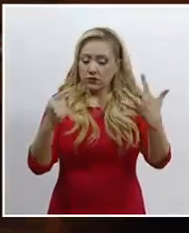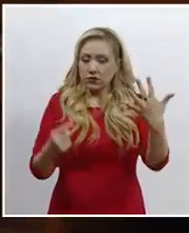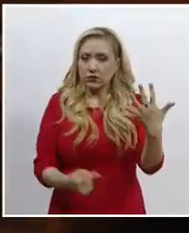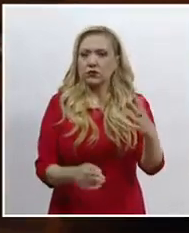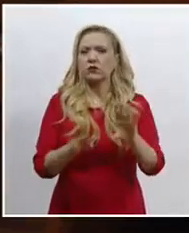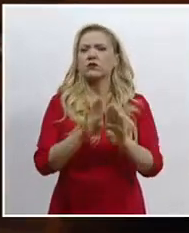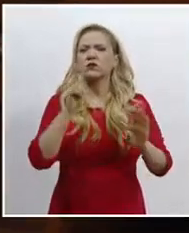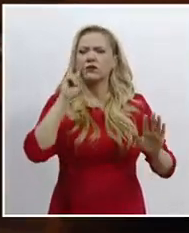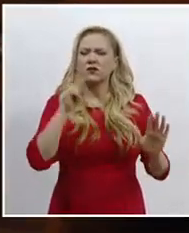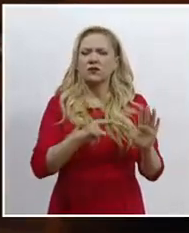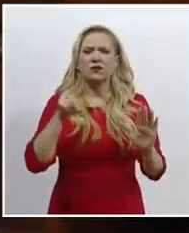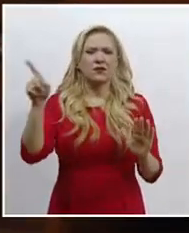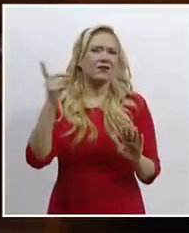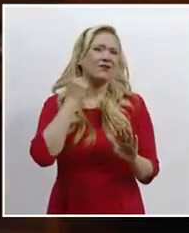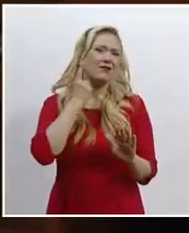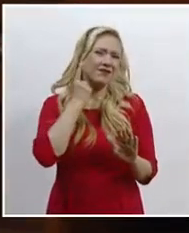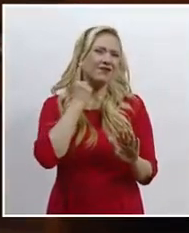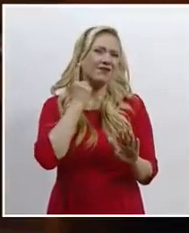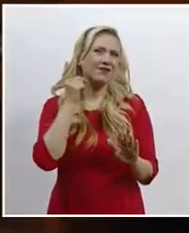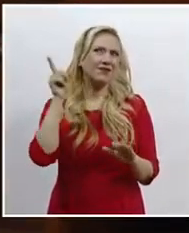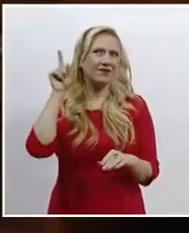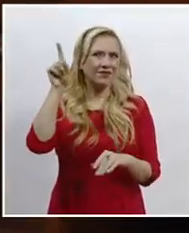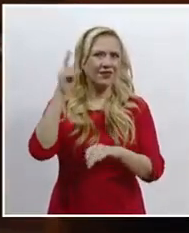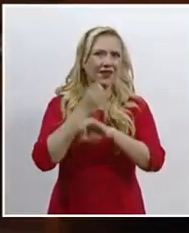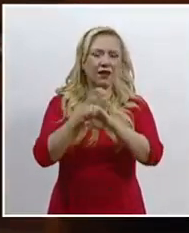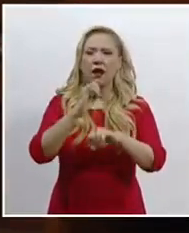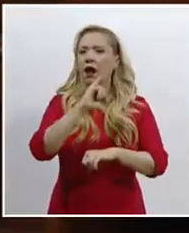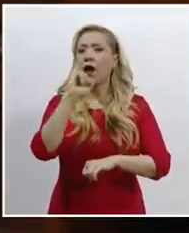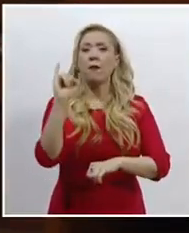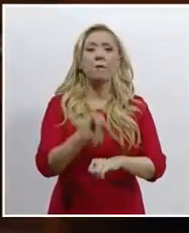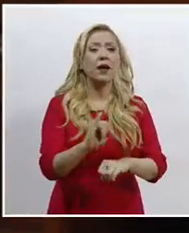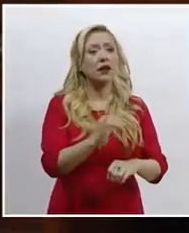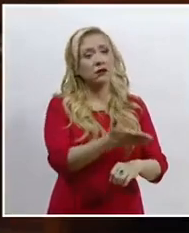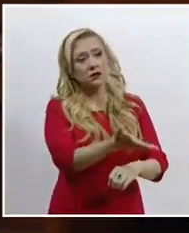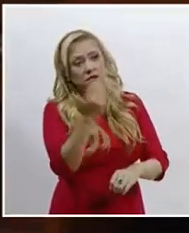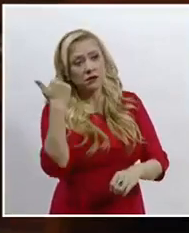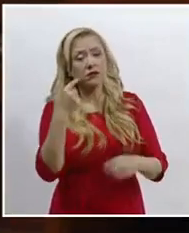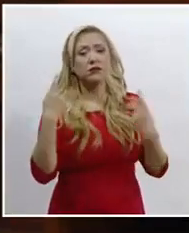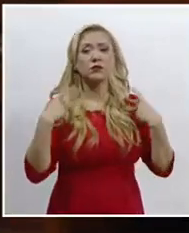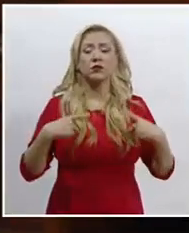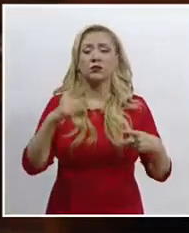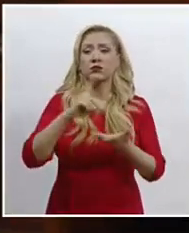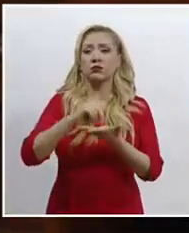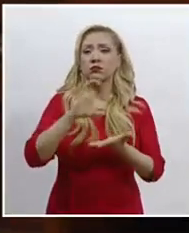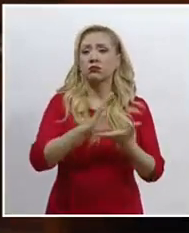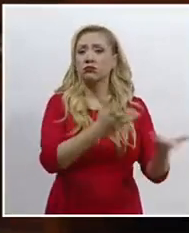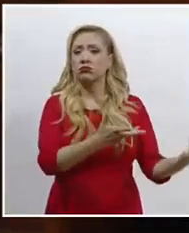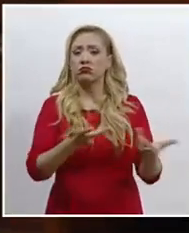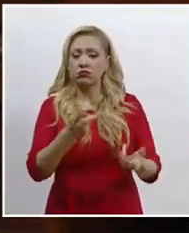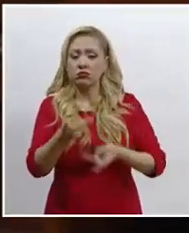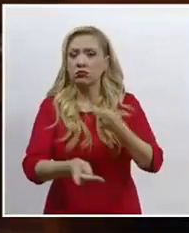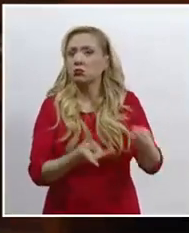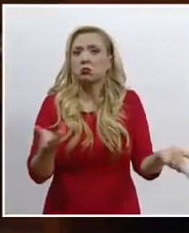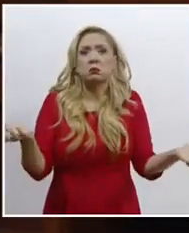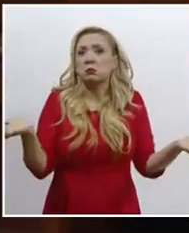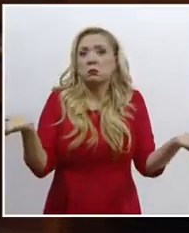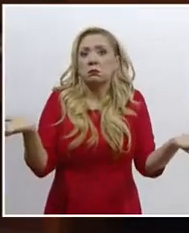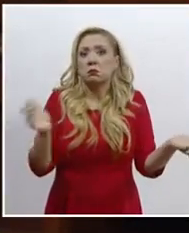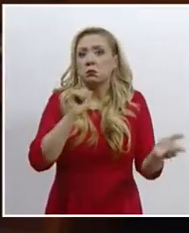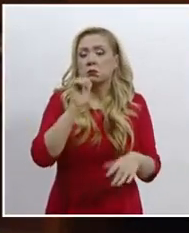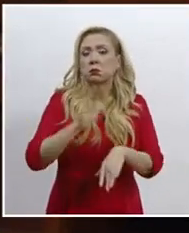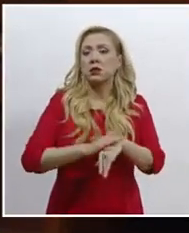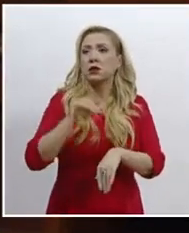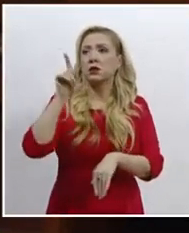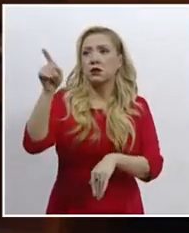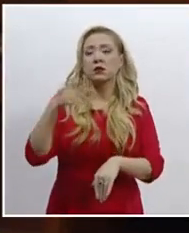se advierte que el legislador local nunca llevó a cabo la consulta correspondiente, pues solo hay evidencia de la iniciativa del titular